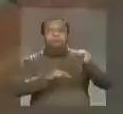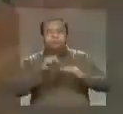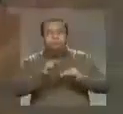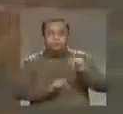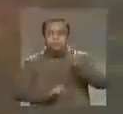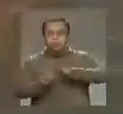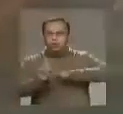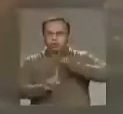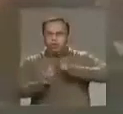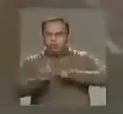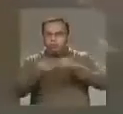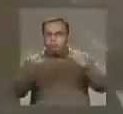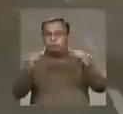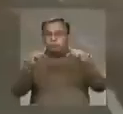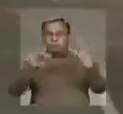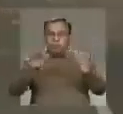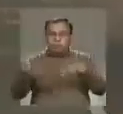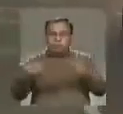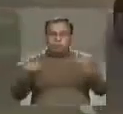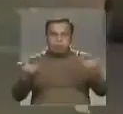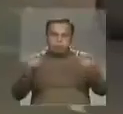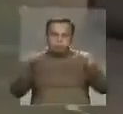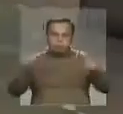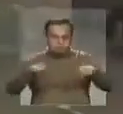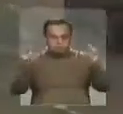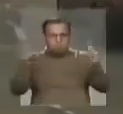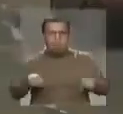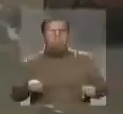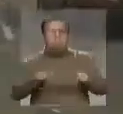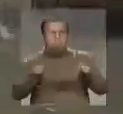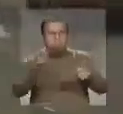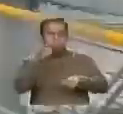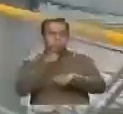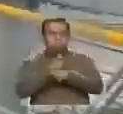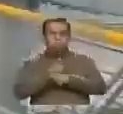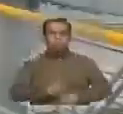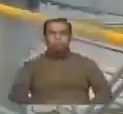terminaría en 2 meses, de acuerdo con el plan de contingencia aprobado por la Interventoría.